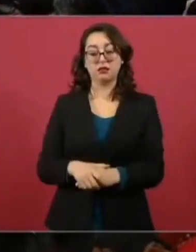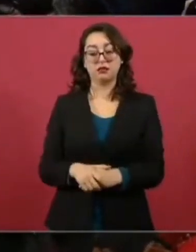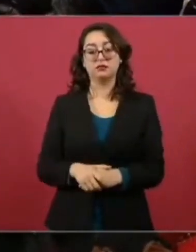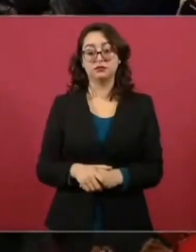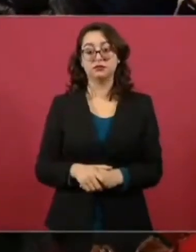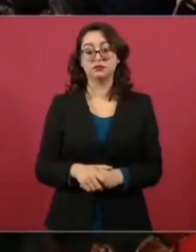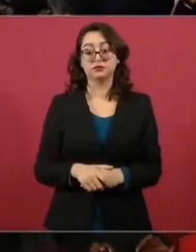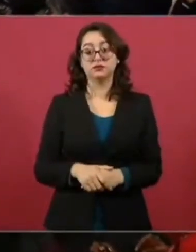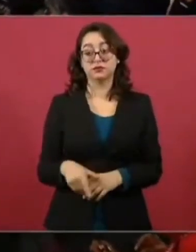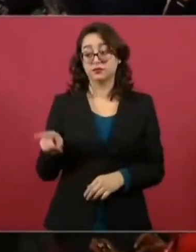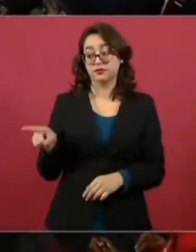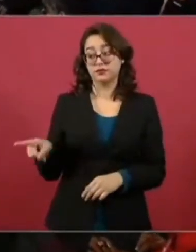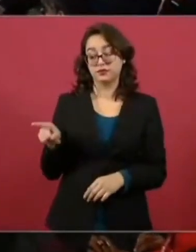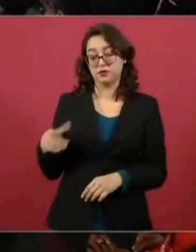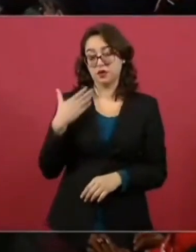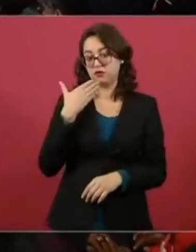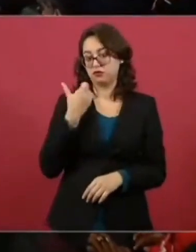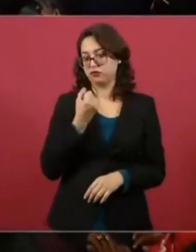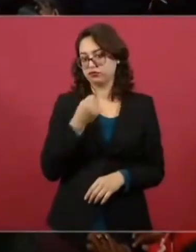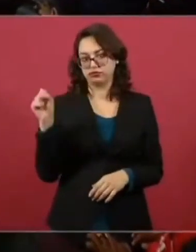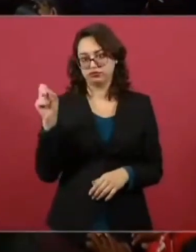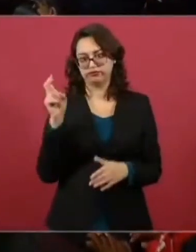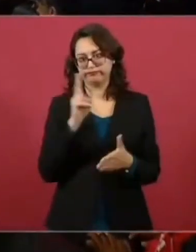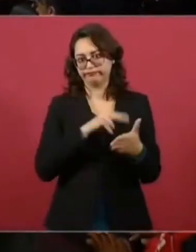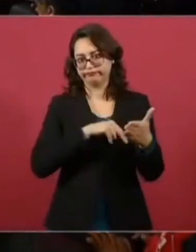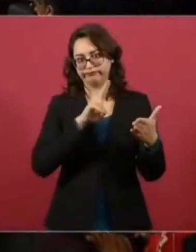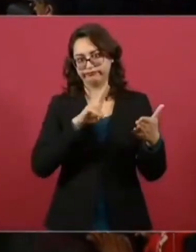el gran muralista.